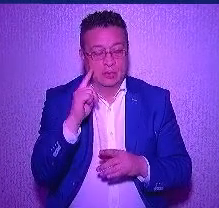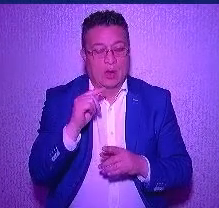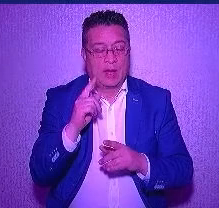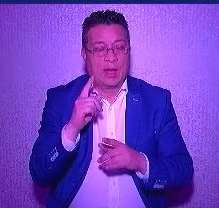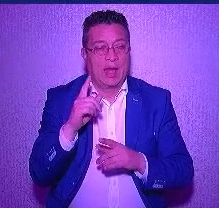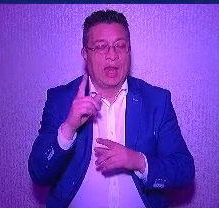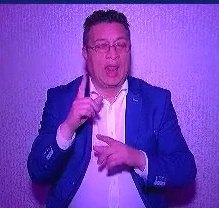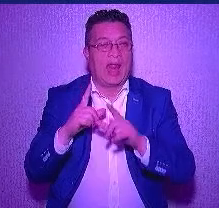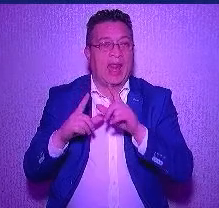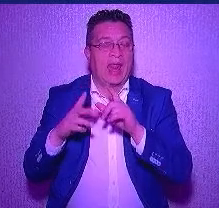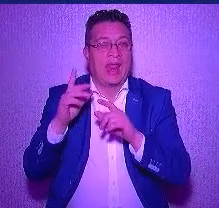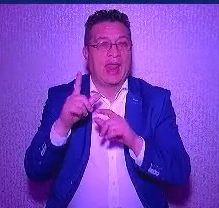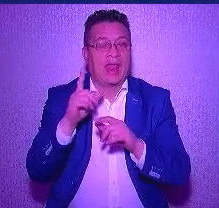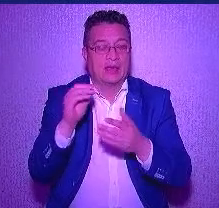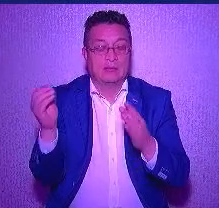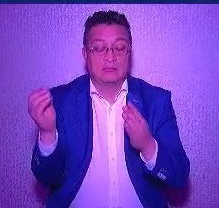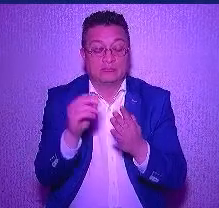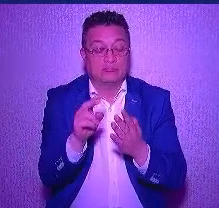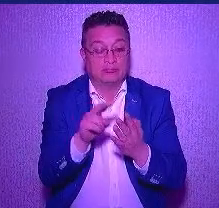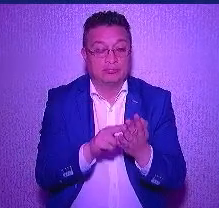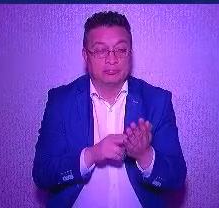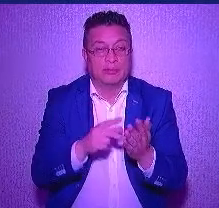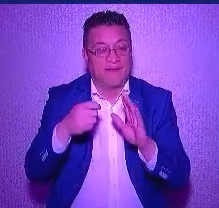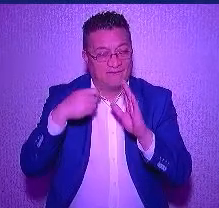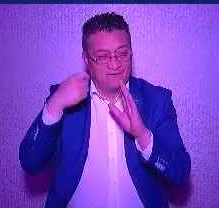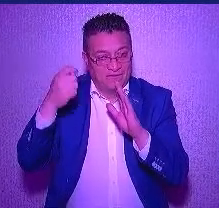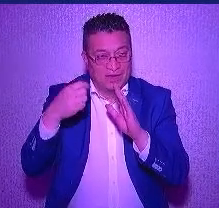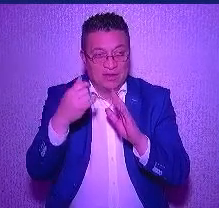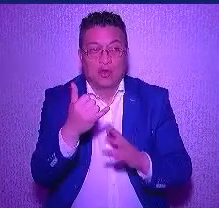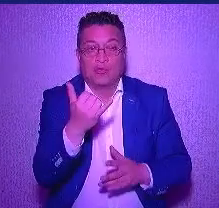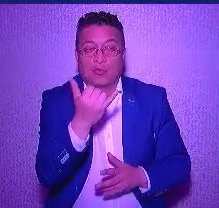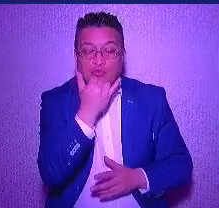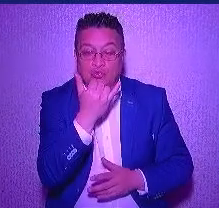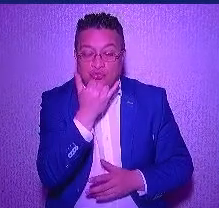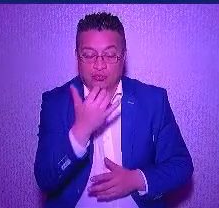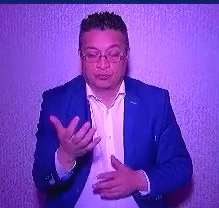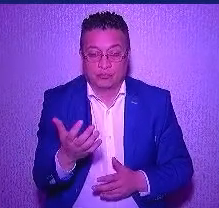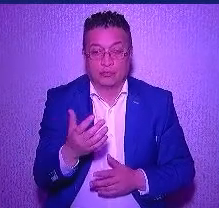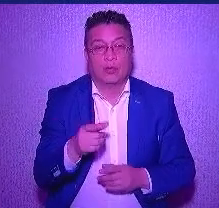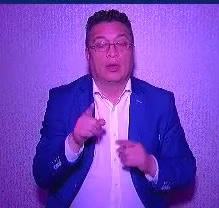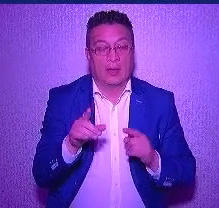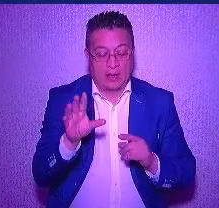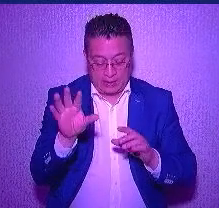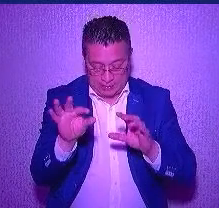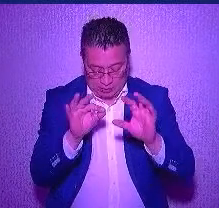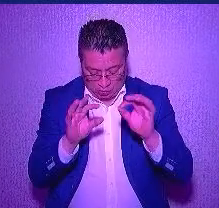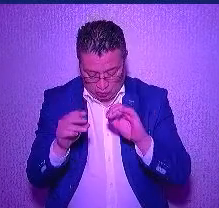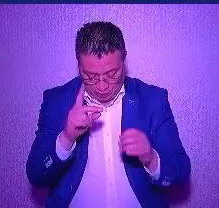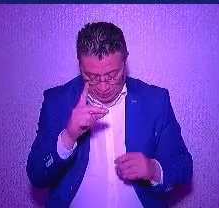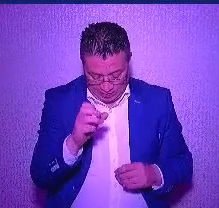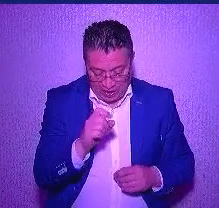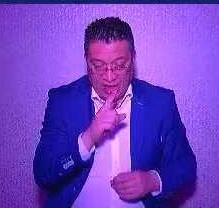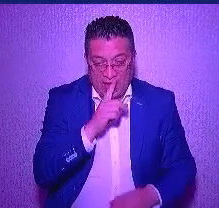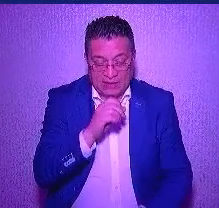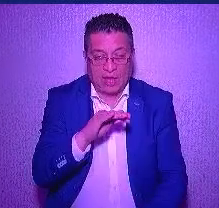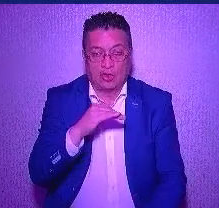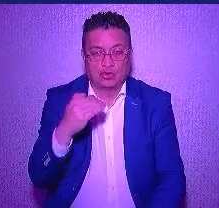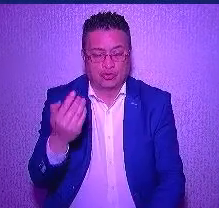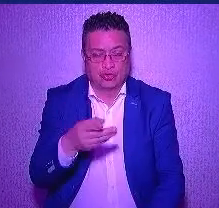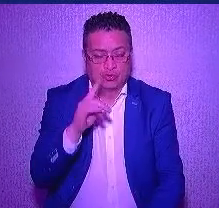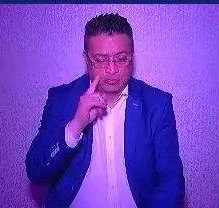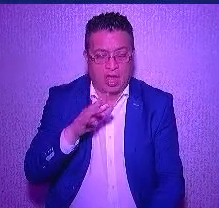los transcripts de los videos de YouTube encontrar Data minerar esa Data e